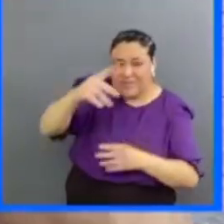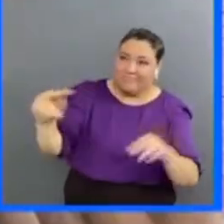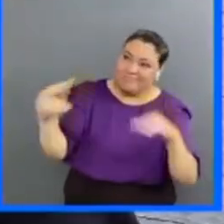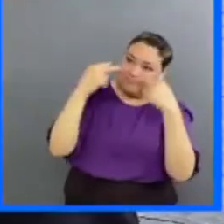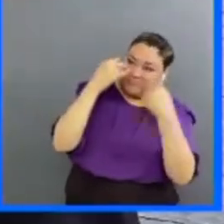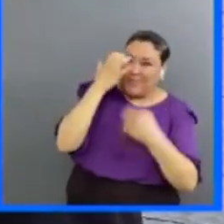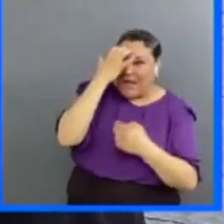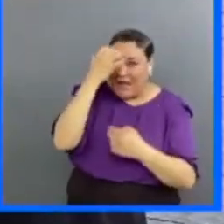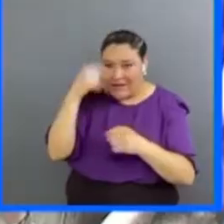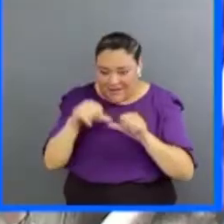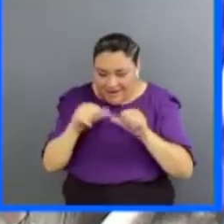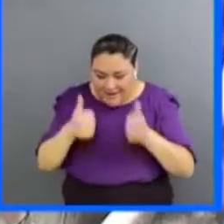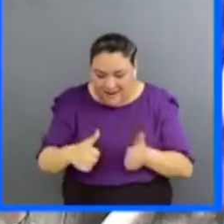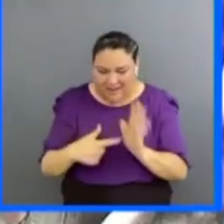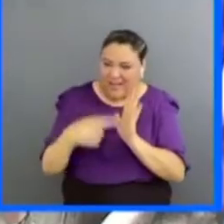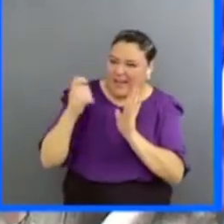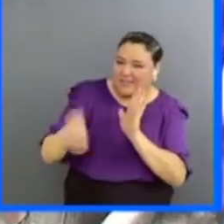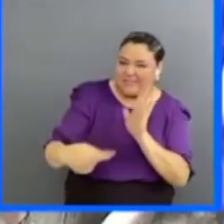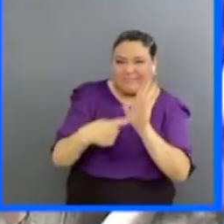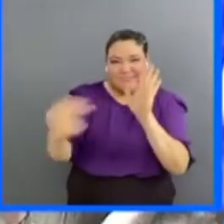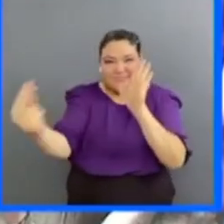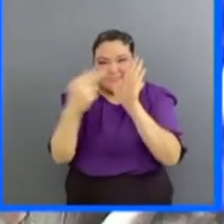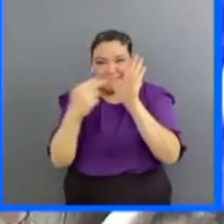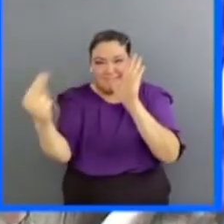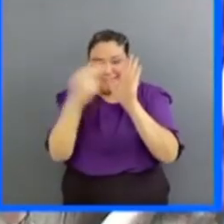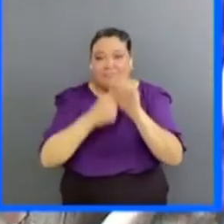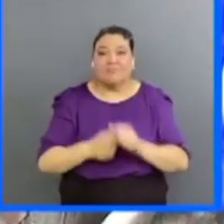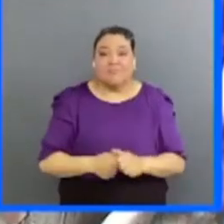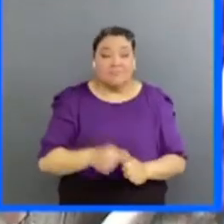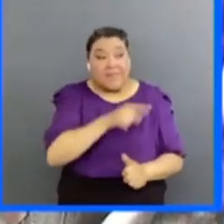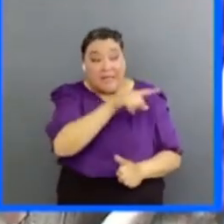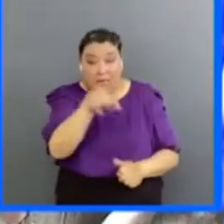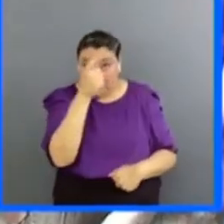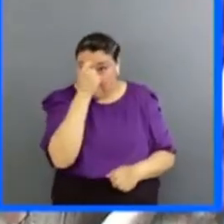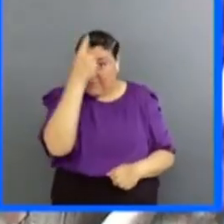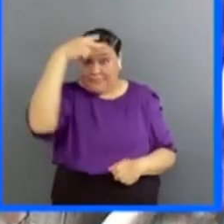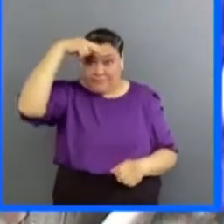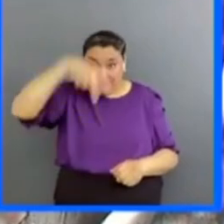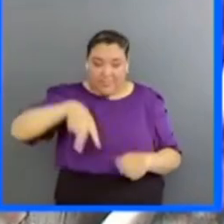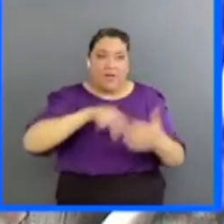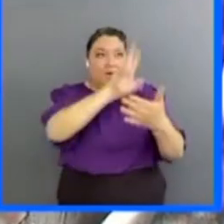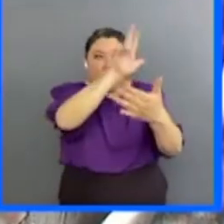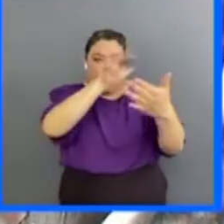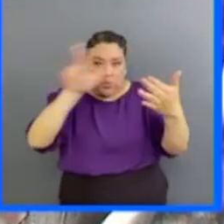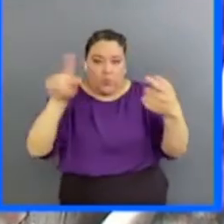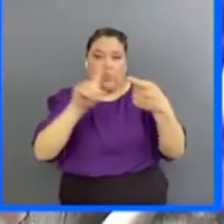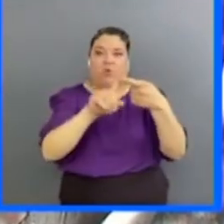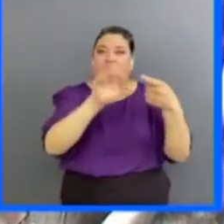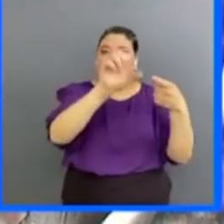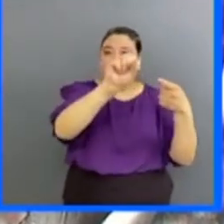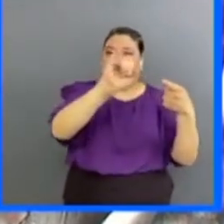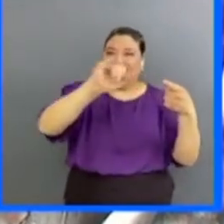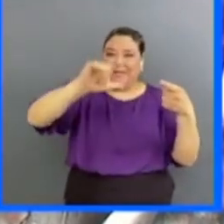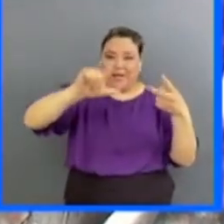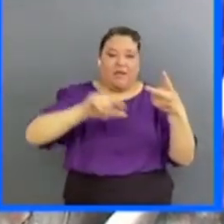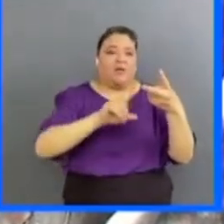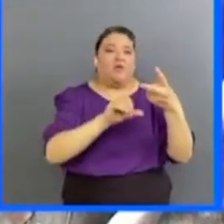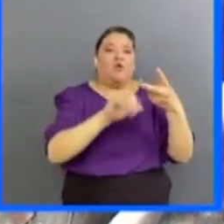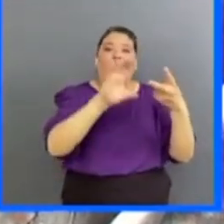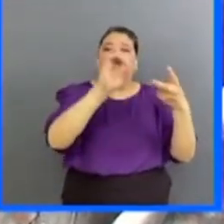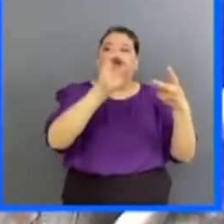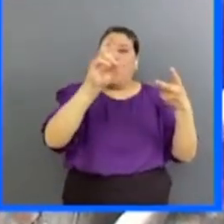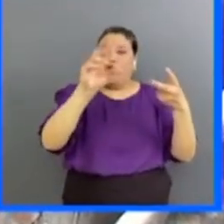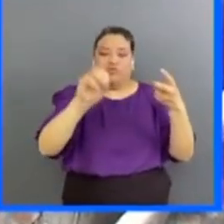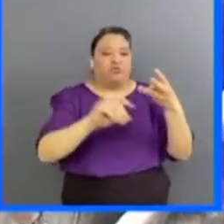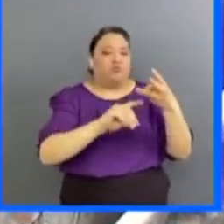arte, de qué se trata. Grandes autores en México como Siqueiros, Orozco, González Camarena ayudaron